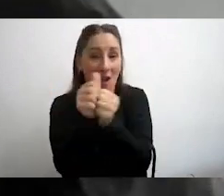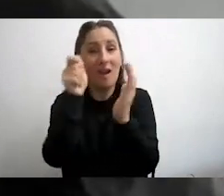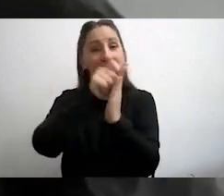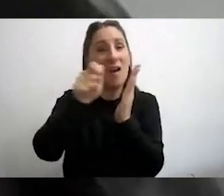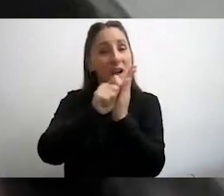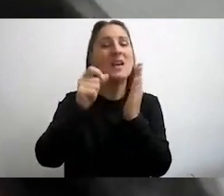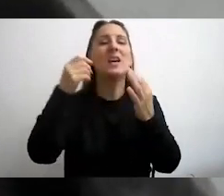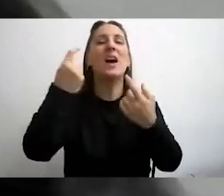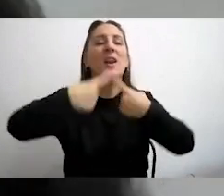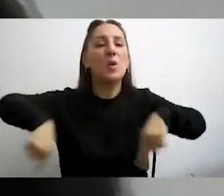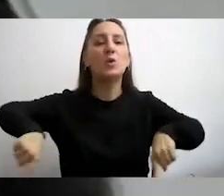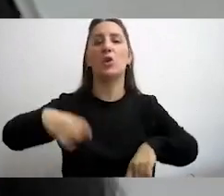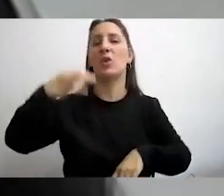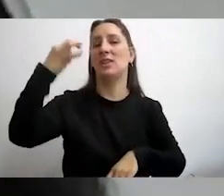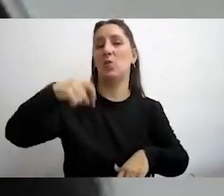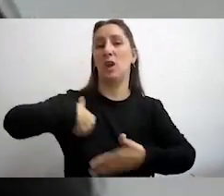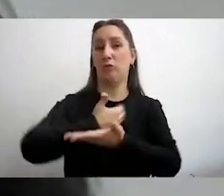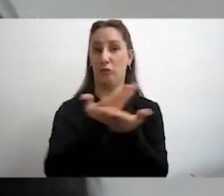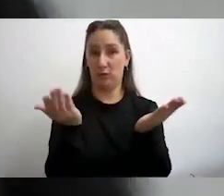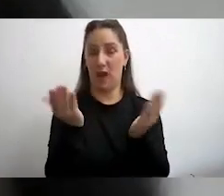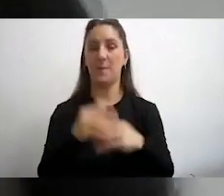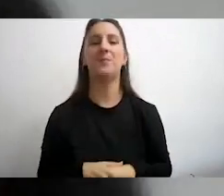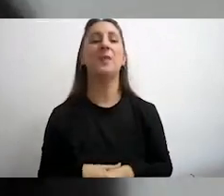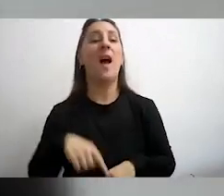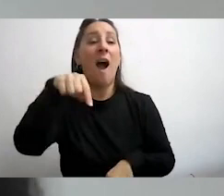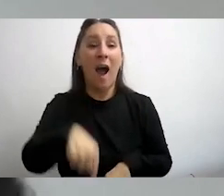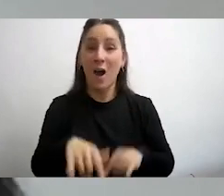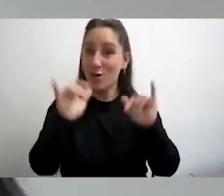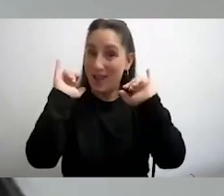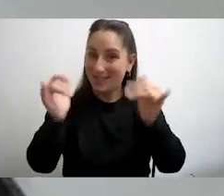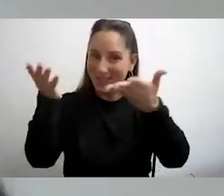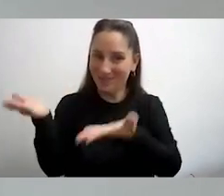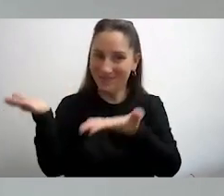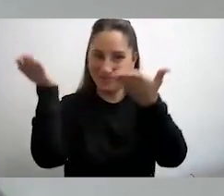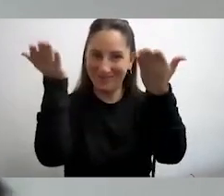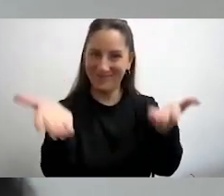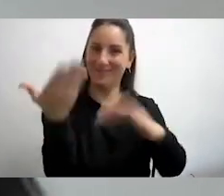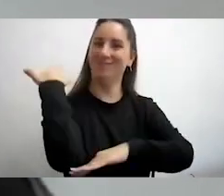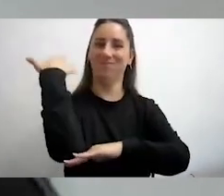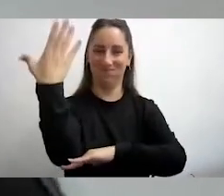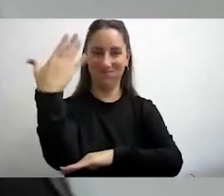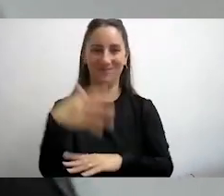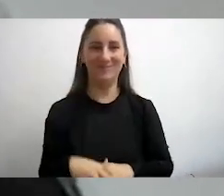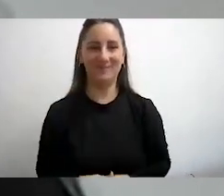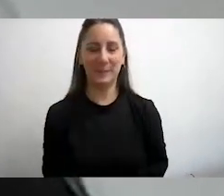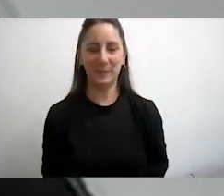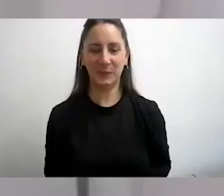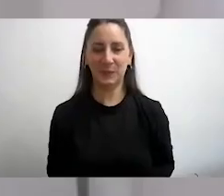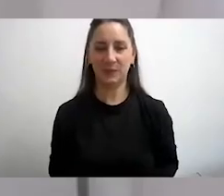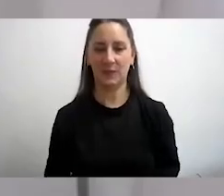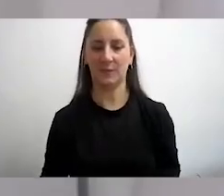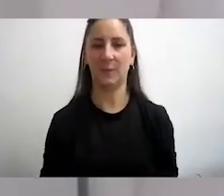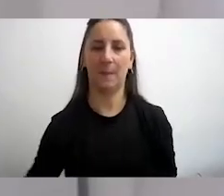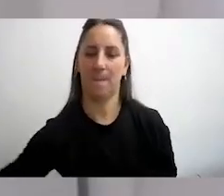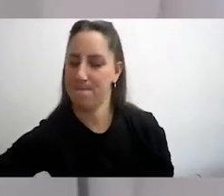Seguridad Social, también de Osmar Bullati. Ahora sí, Cris, te doy la palabra. Muy buenas